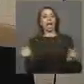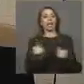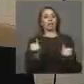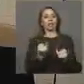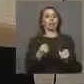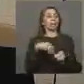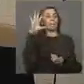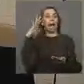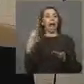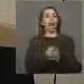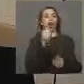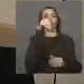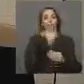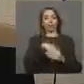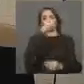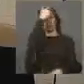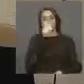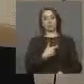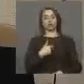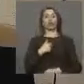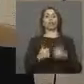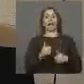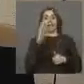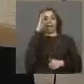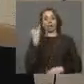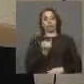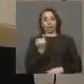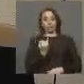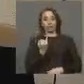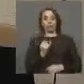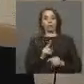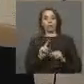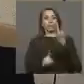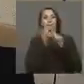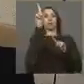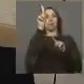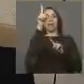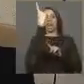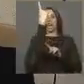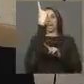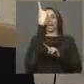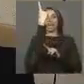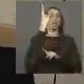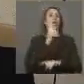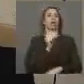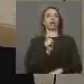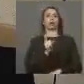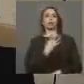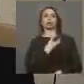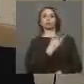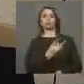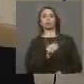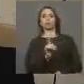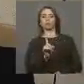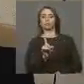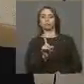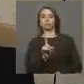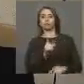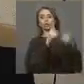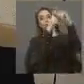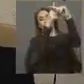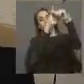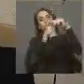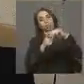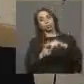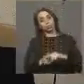decir, cuando un independiente dentro de esa lista llegó primero, no fue electo porque la suma